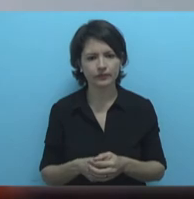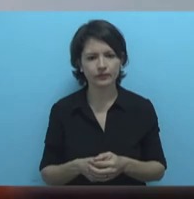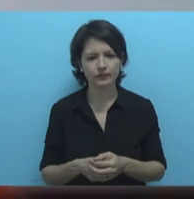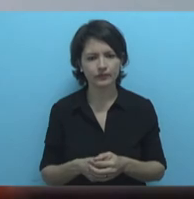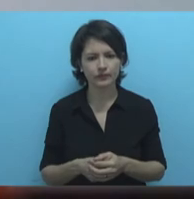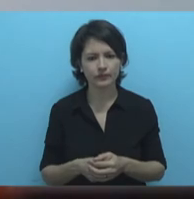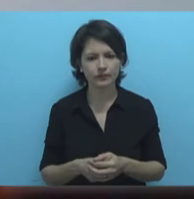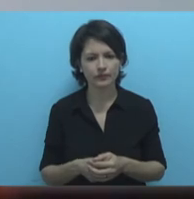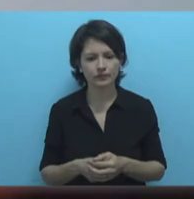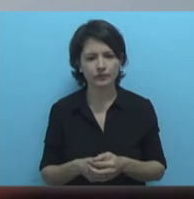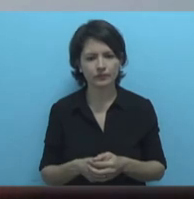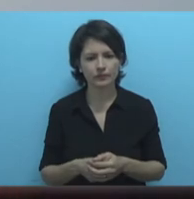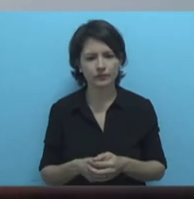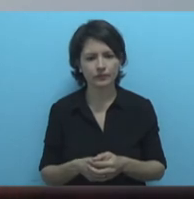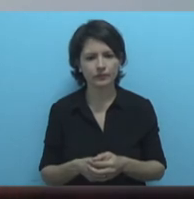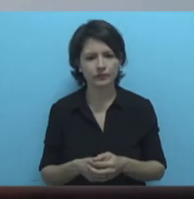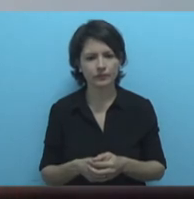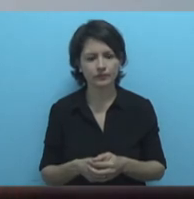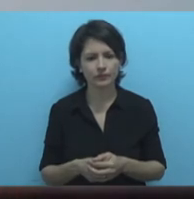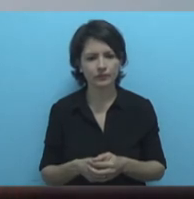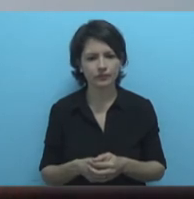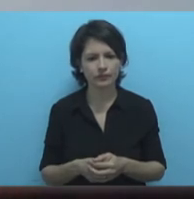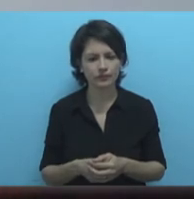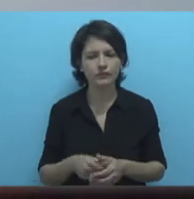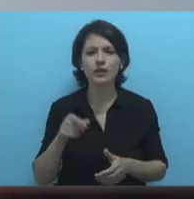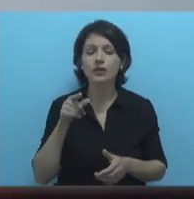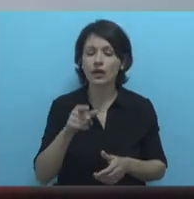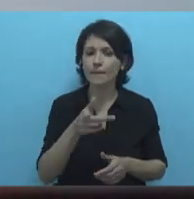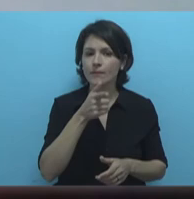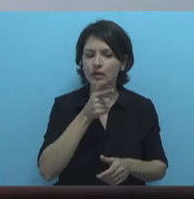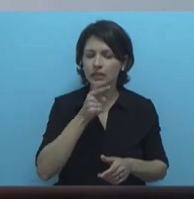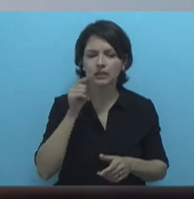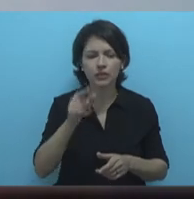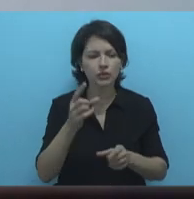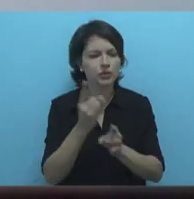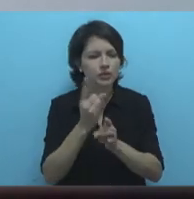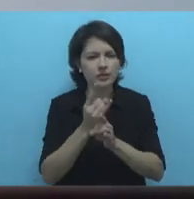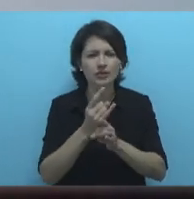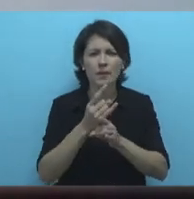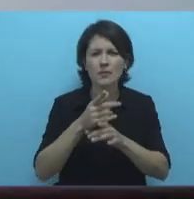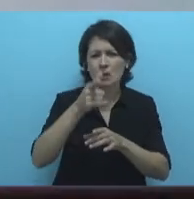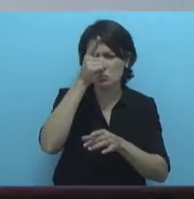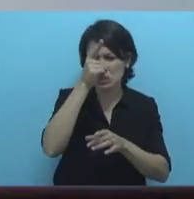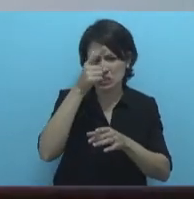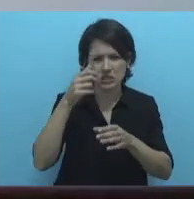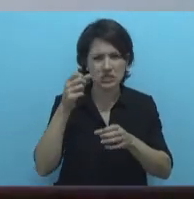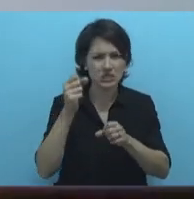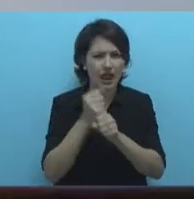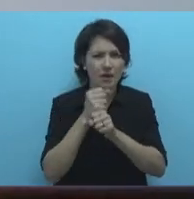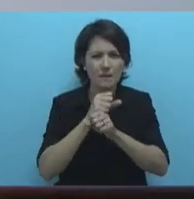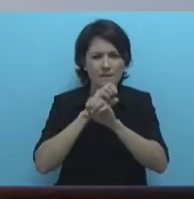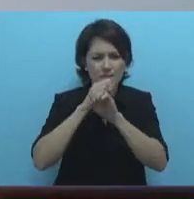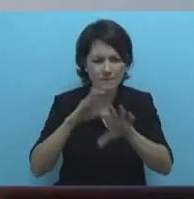se trata básicamente de una práctica sistemática de persecución brutal que hemos visto desde el inicio